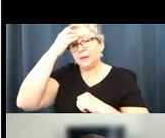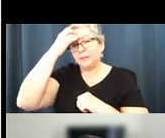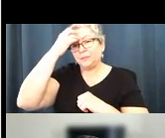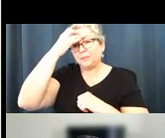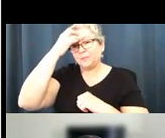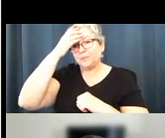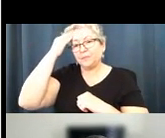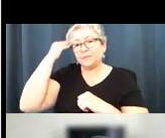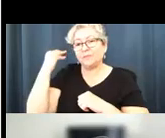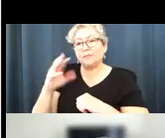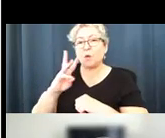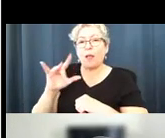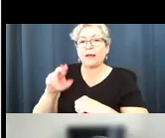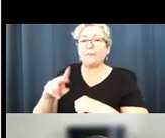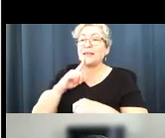eso,